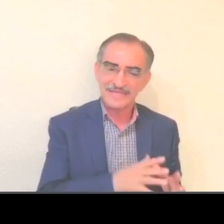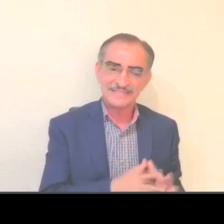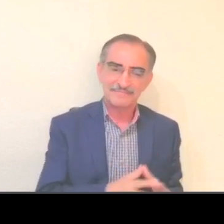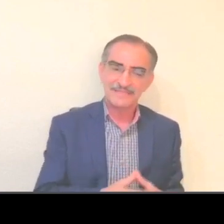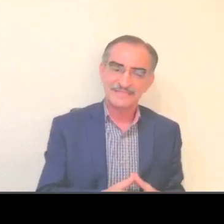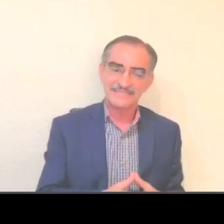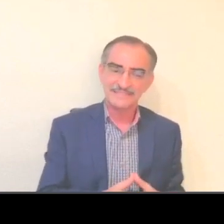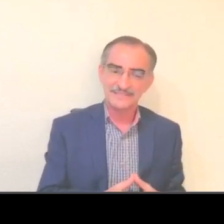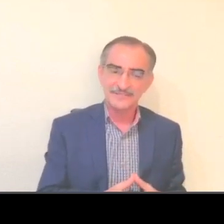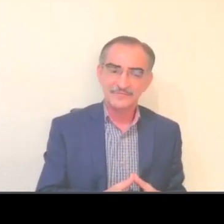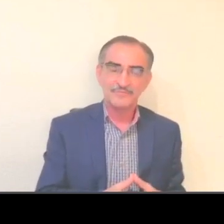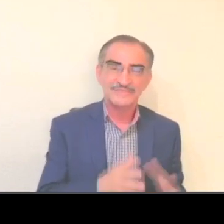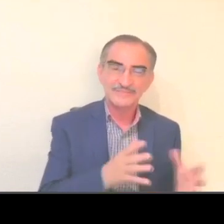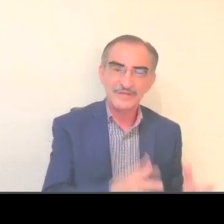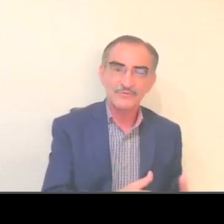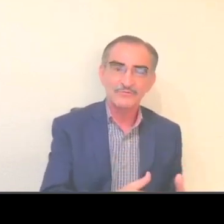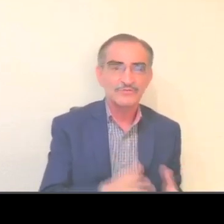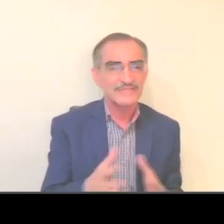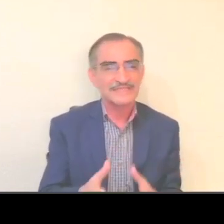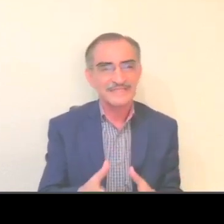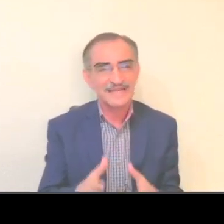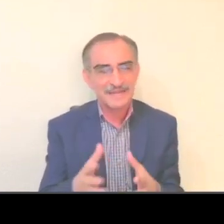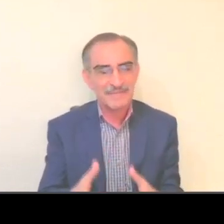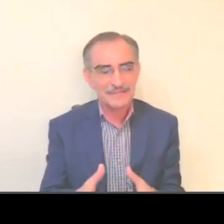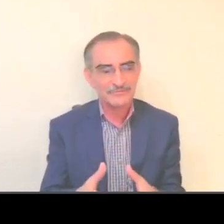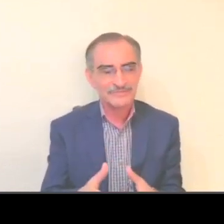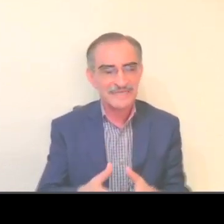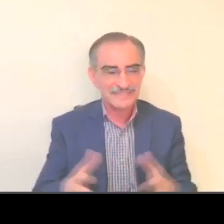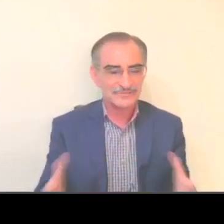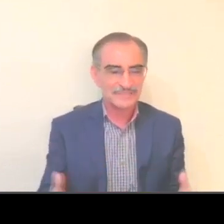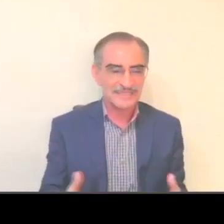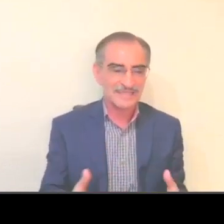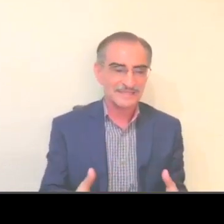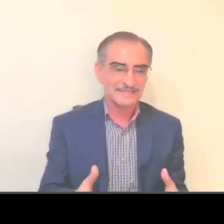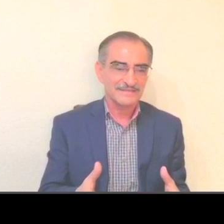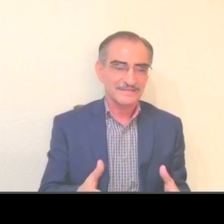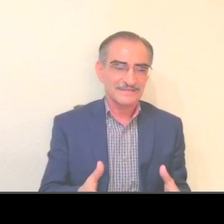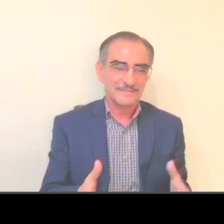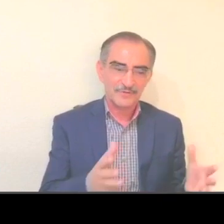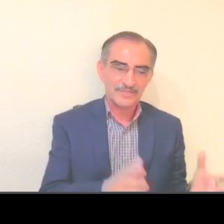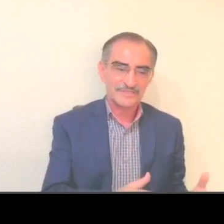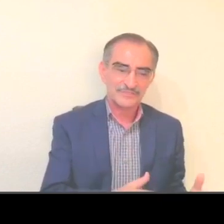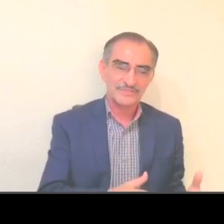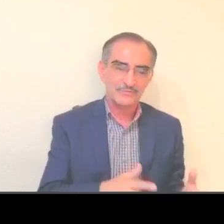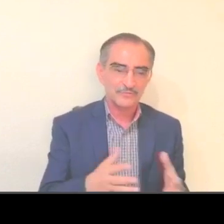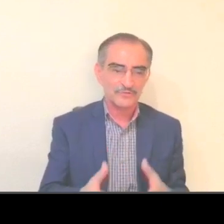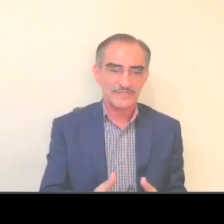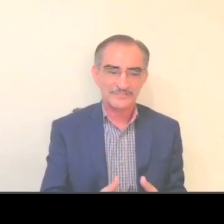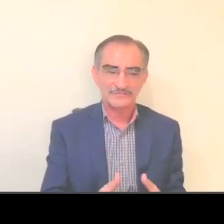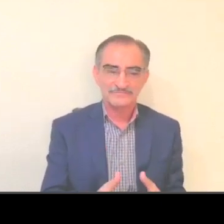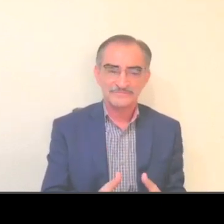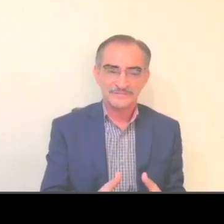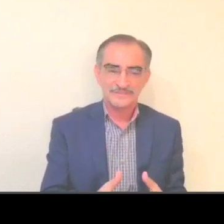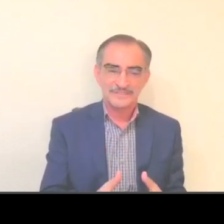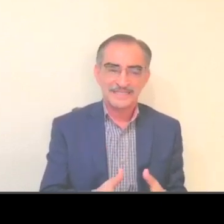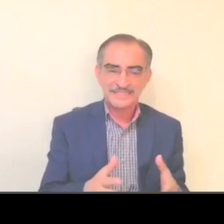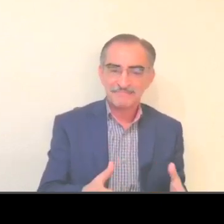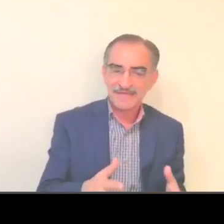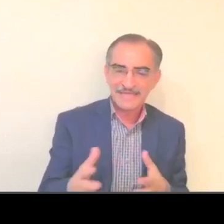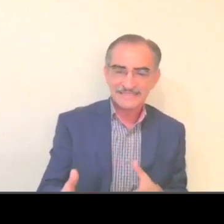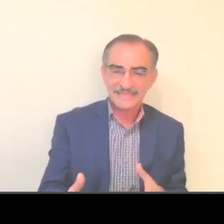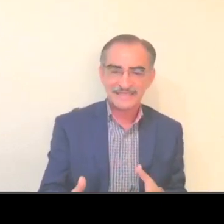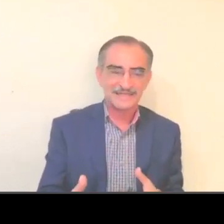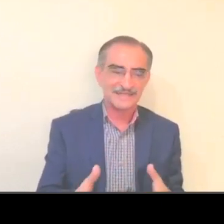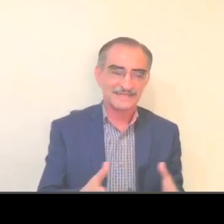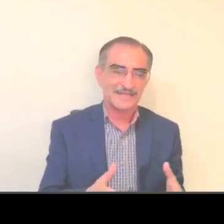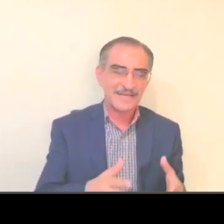una de las dependencias, pues es una cultura de tener elementos en la sociedad de protección y autoprotección, que sepan